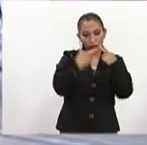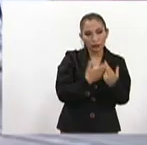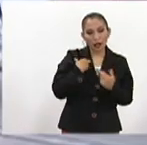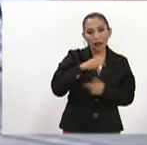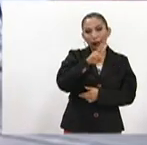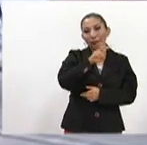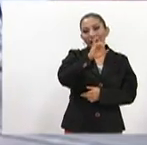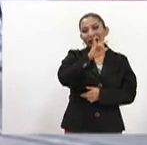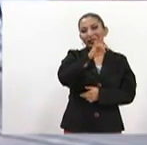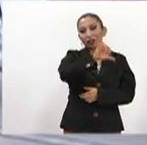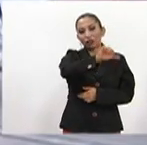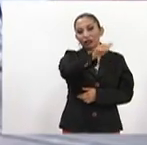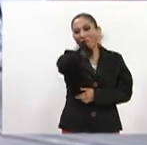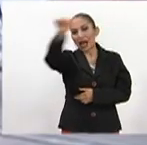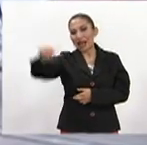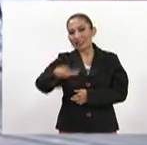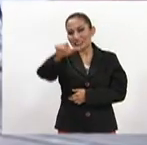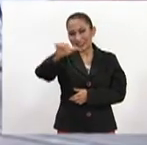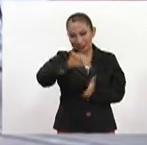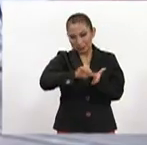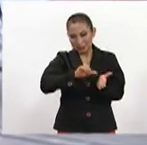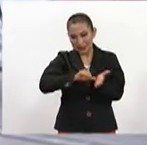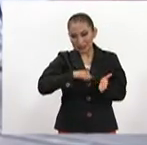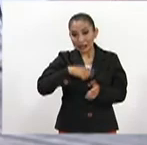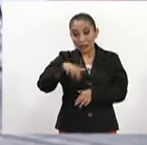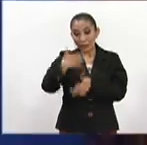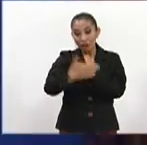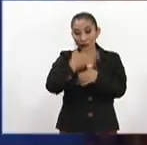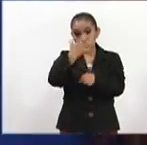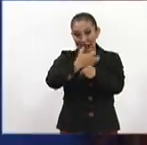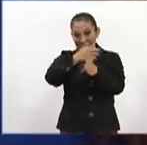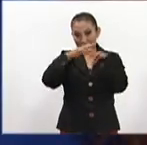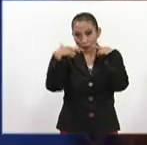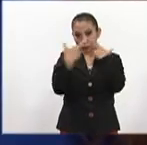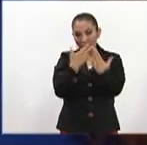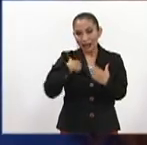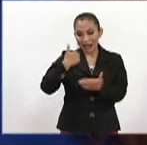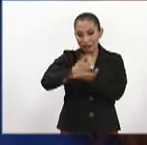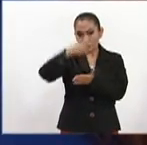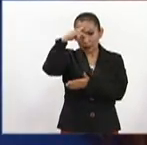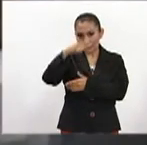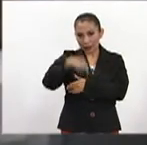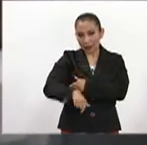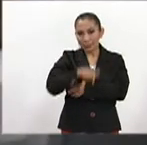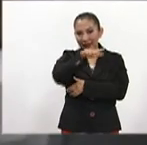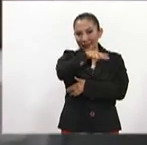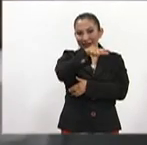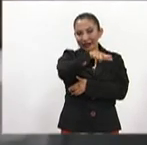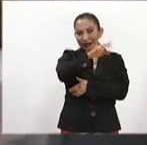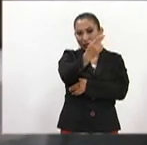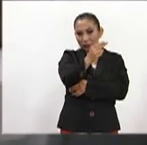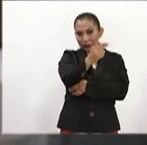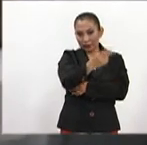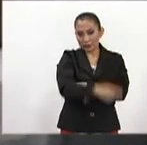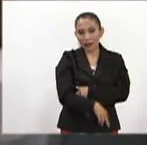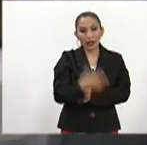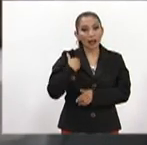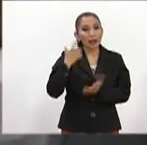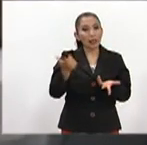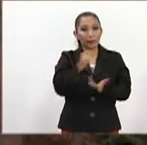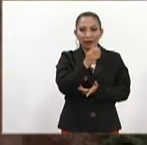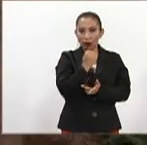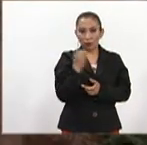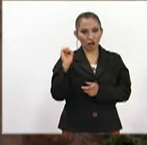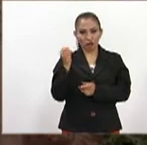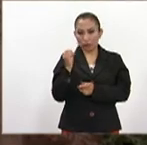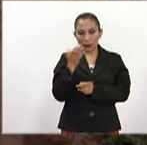en Virginia del 11 al 17 de este mes y el quinto encuentro se realizará en la Ciudad de México el 17 de noviembre, en lugar del